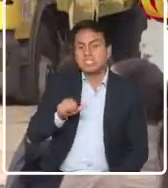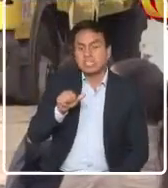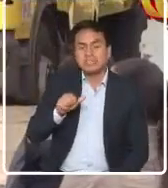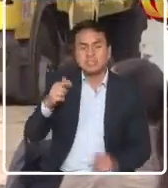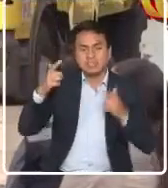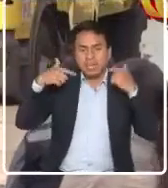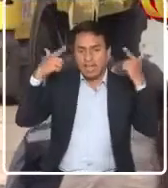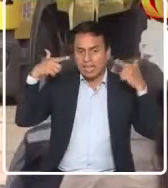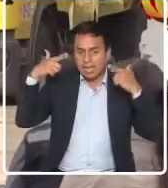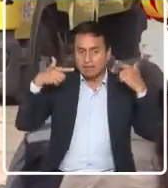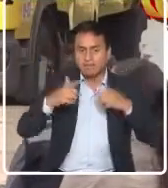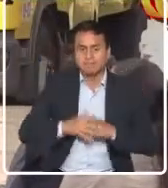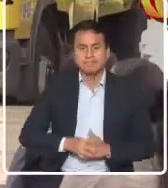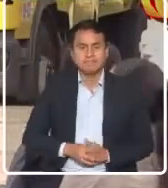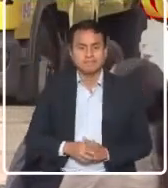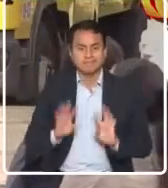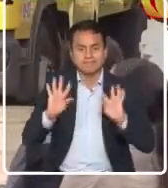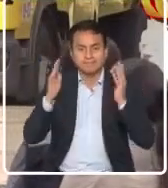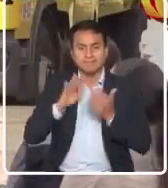de Talca.